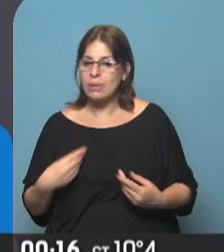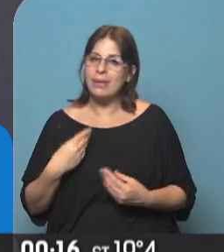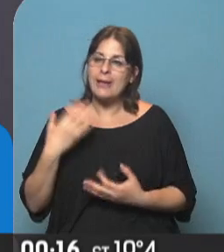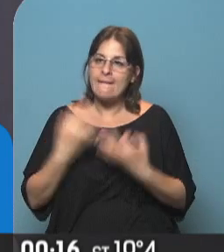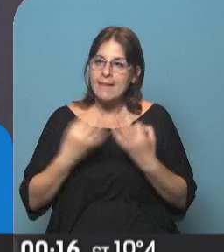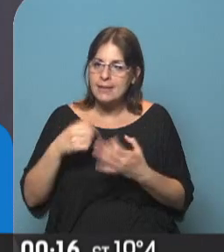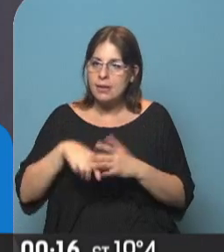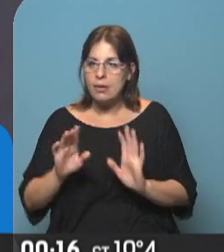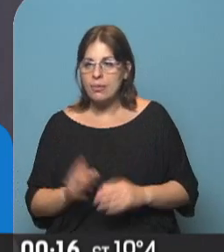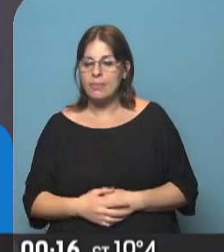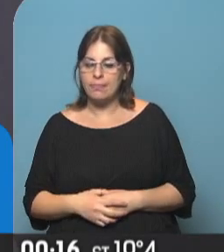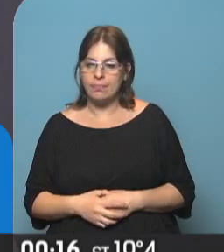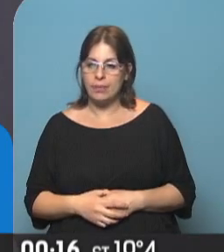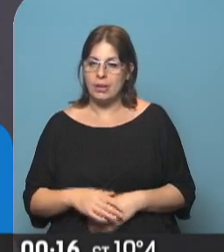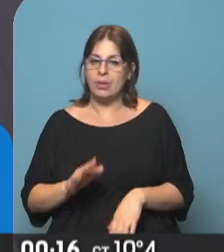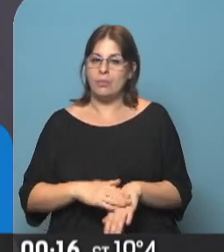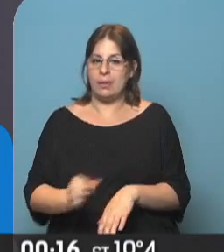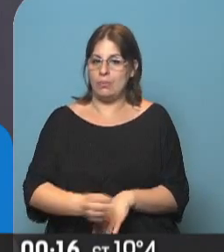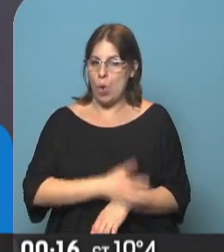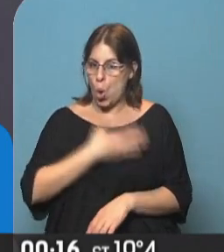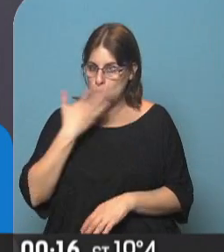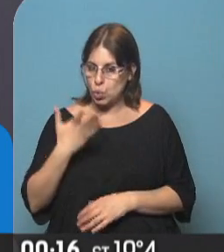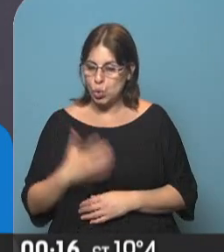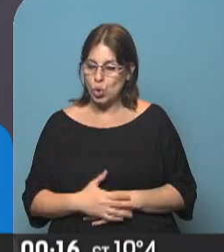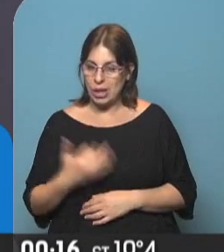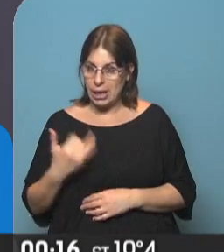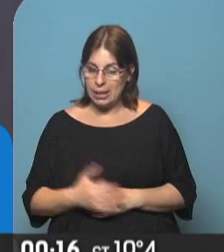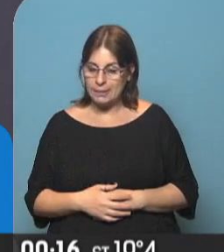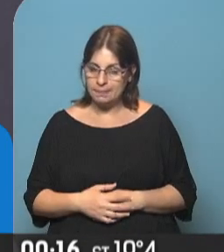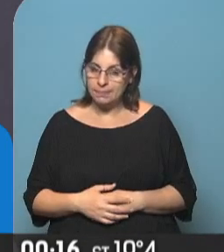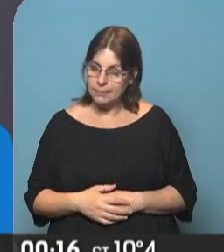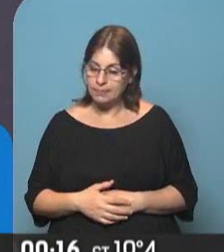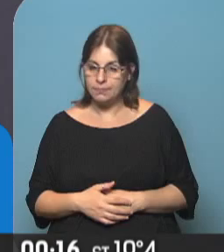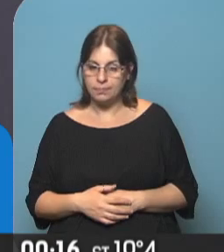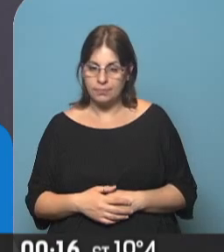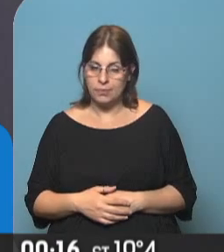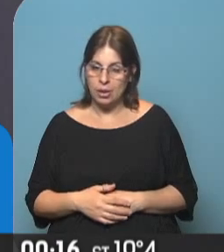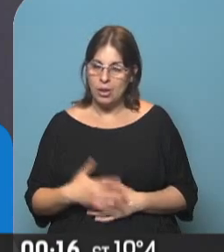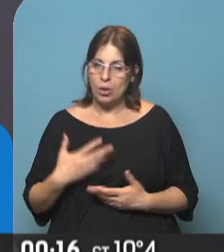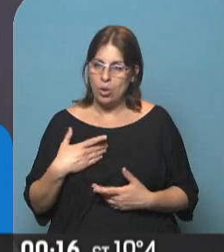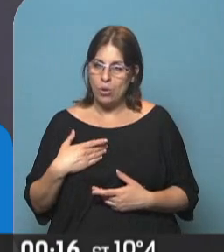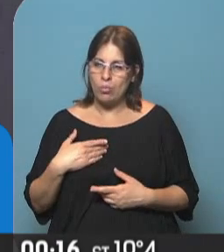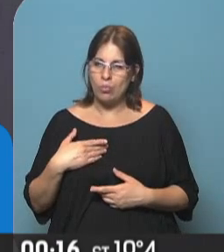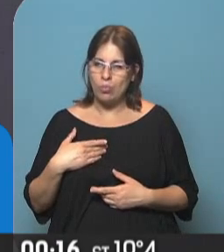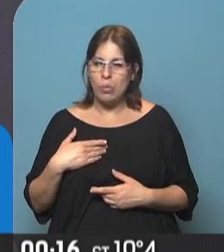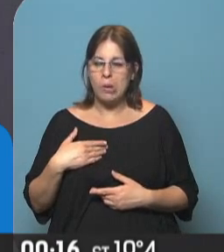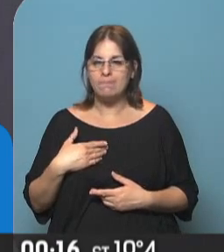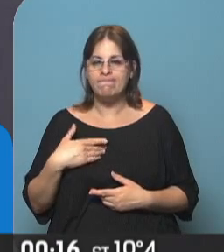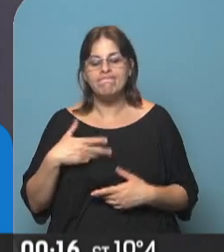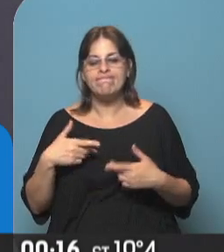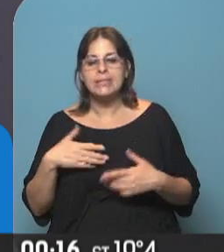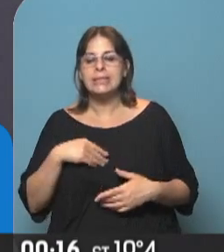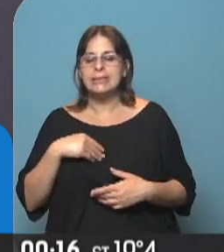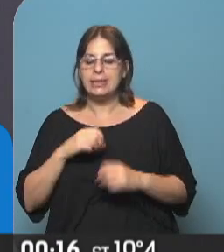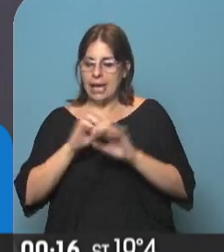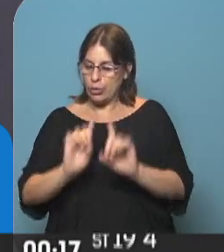analizar ahora, por la emoción que tengo, no sería muy objetivo. Así que